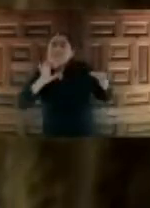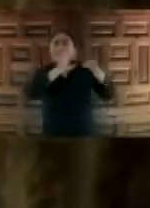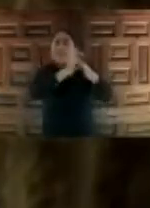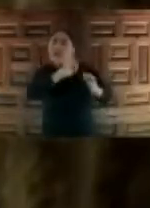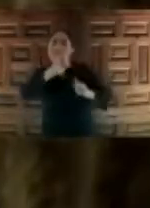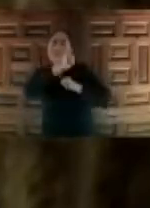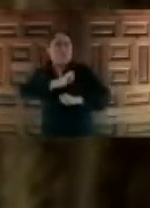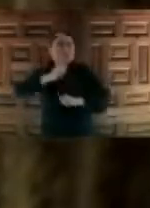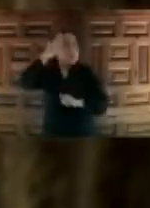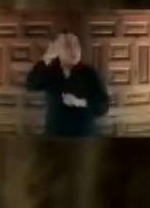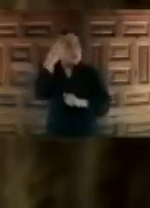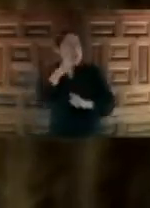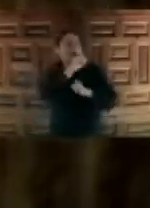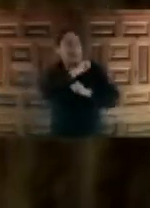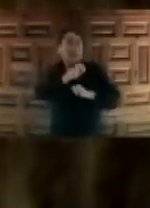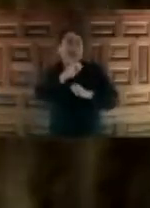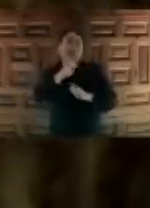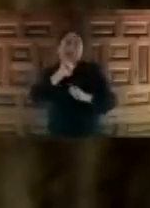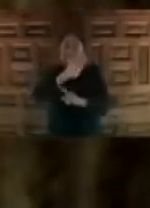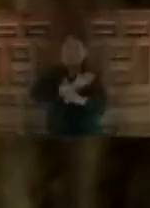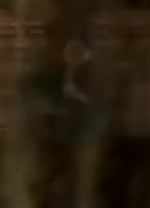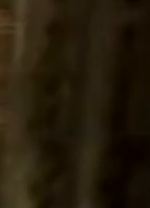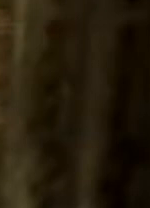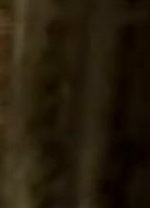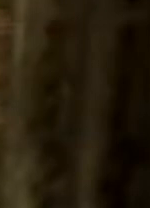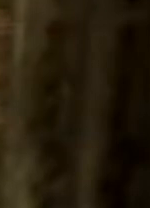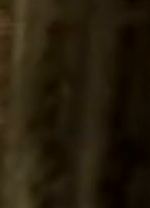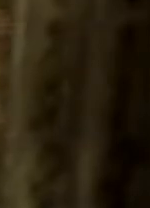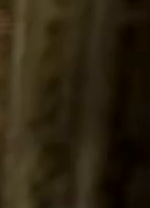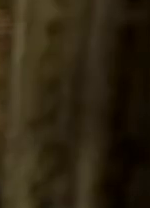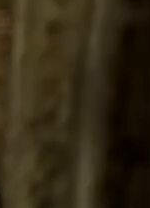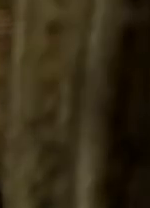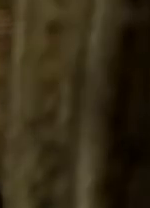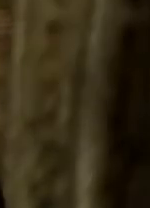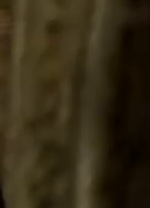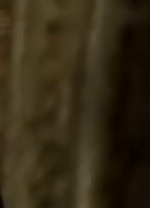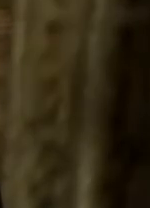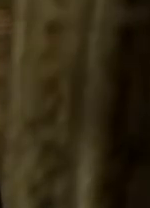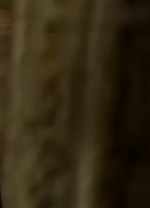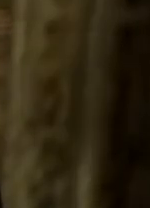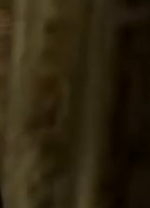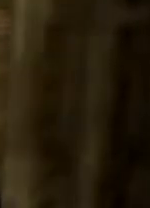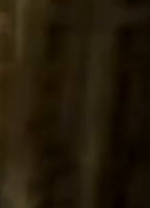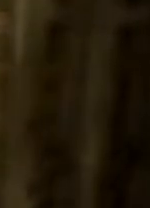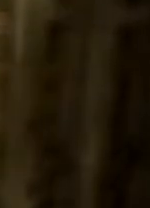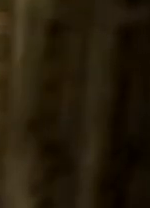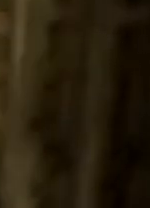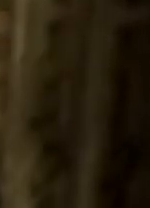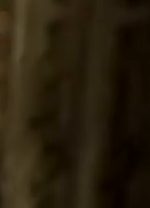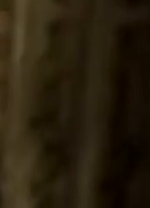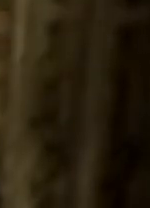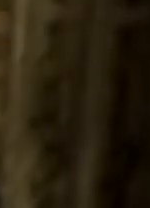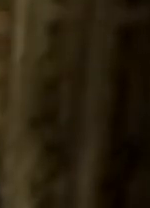autoridades educativas a nivel local, regional y nacional, que serán el telón de fondo de una nueva